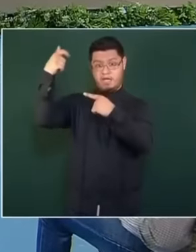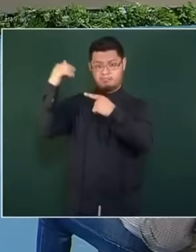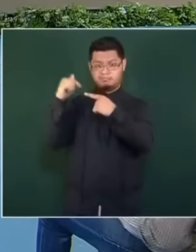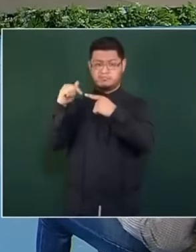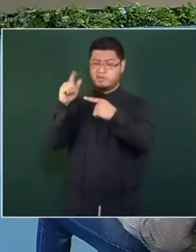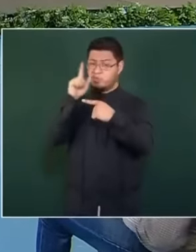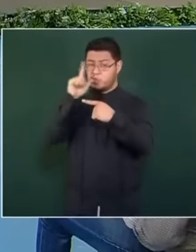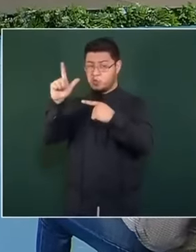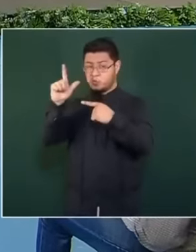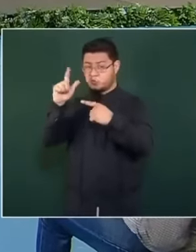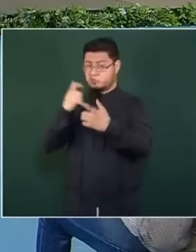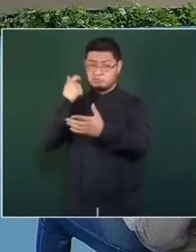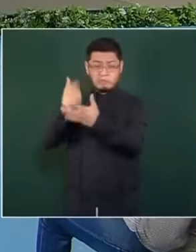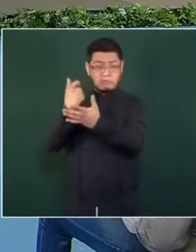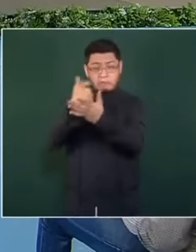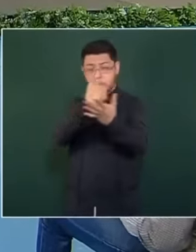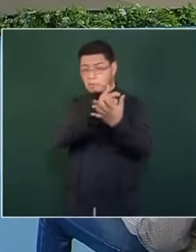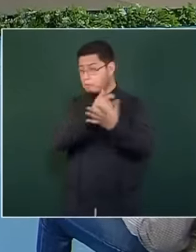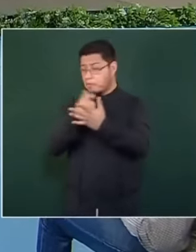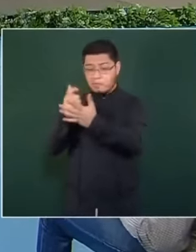tienen que desconectar